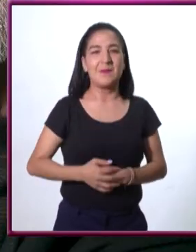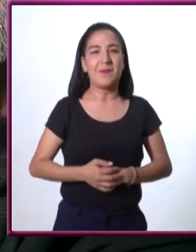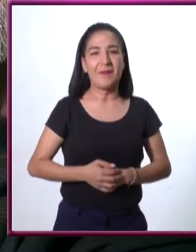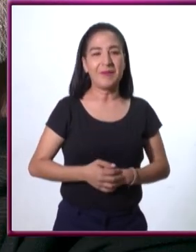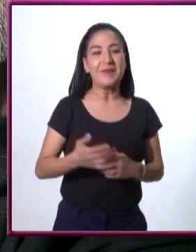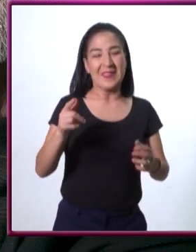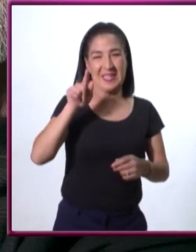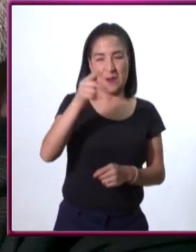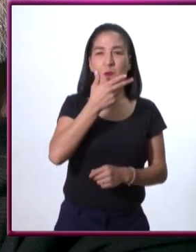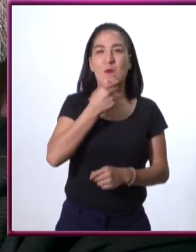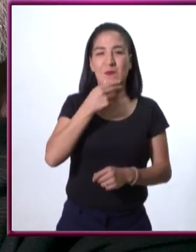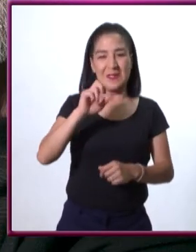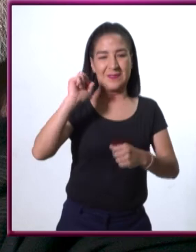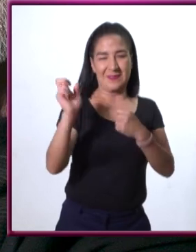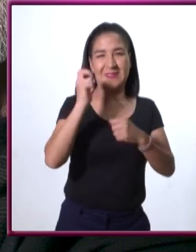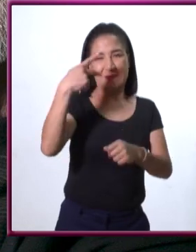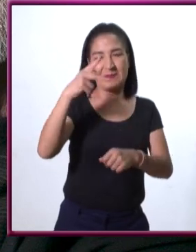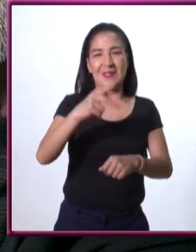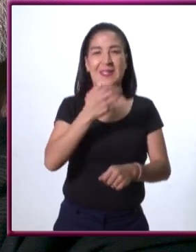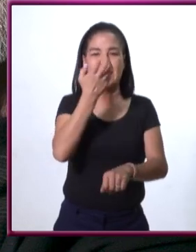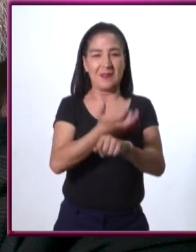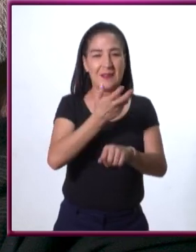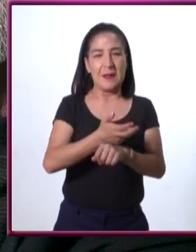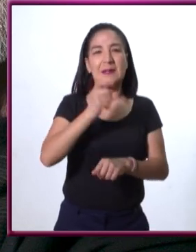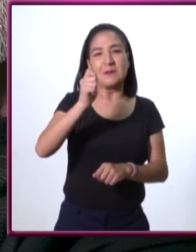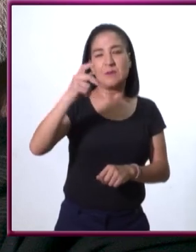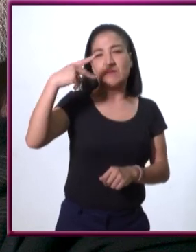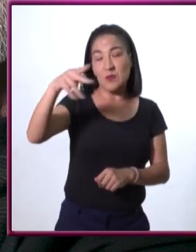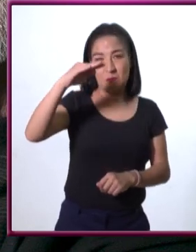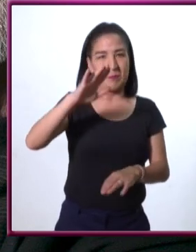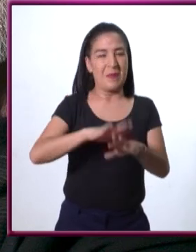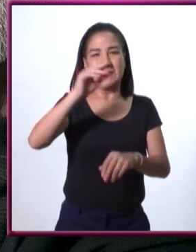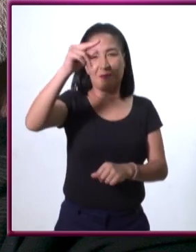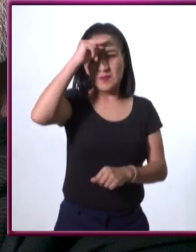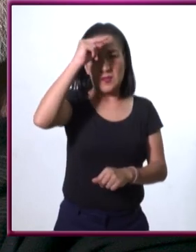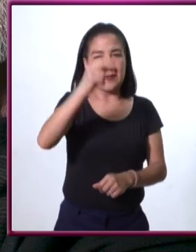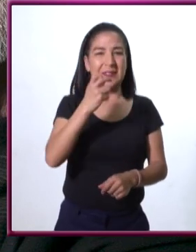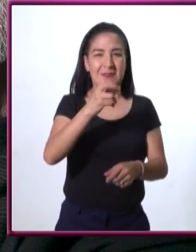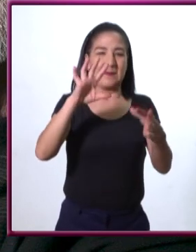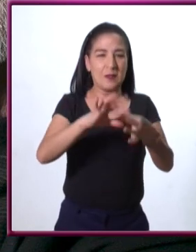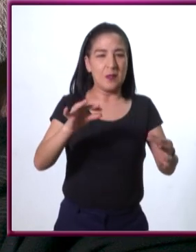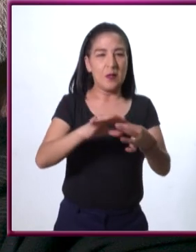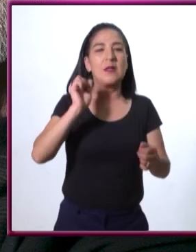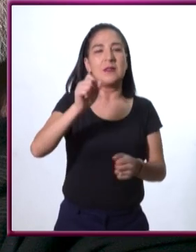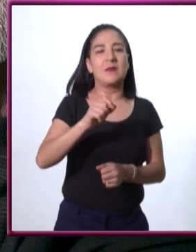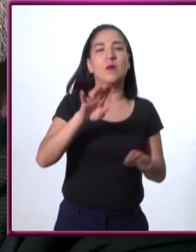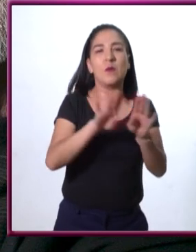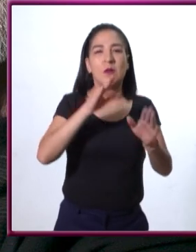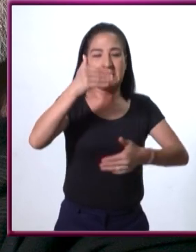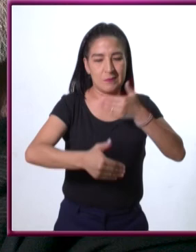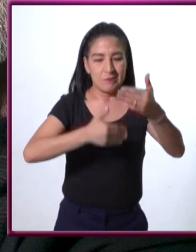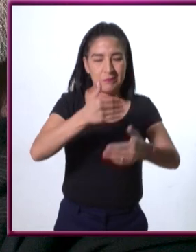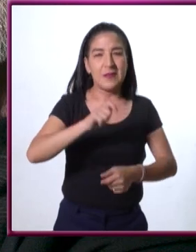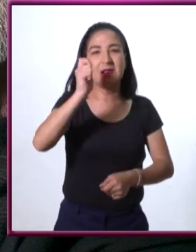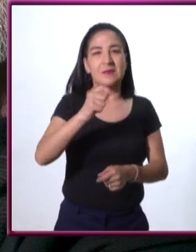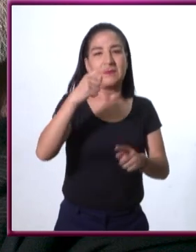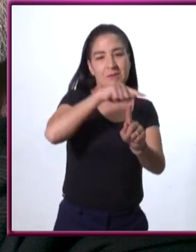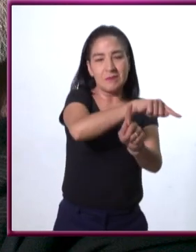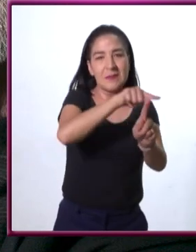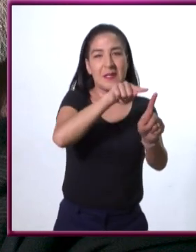Según el estadounidense Howard Serr, considerado el padre de esta corriente, la justicia restaurativa es un proceso dirigido